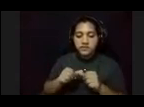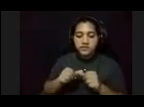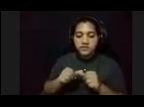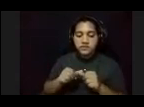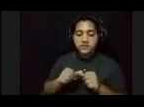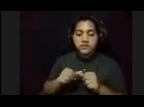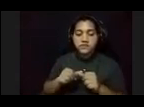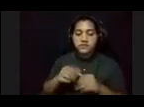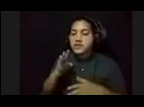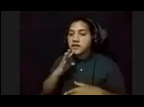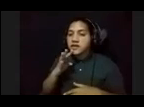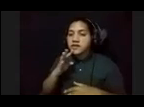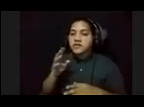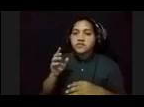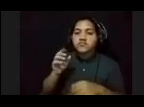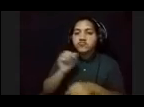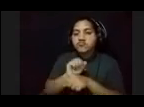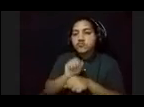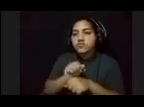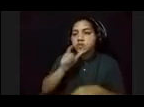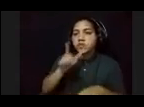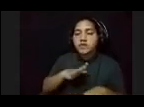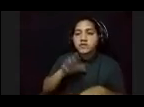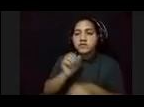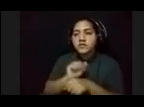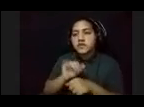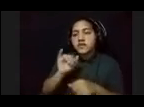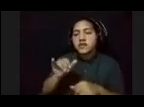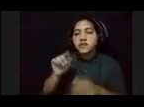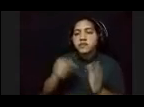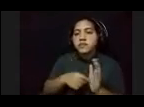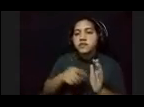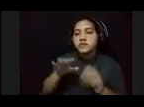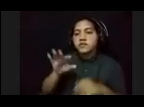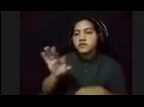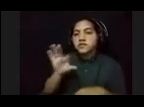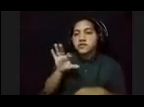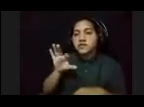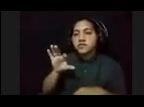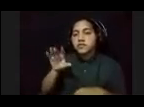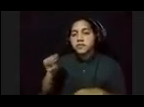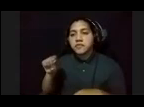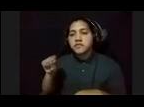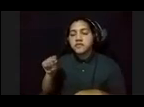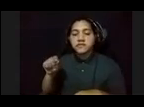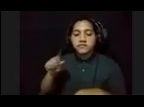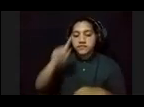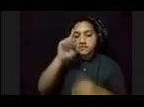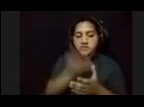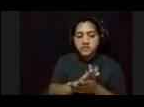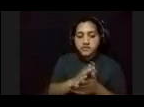Estaba hablando sobre los oficios y ocupaciones de las mujeres que laboraban en La Perla en el 1920. Creo que me quedé